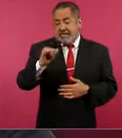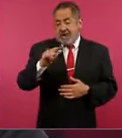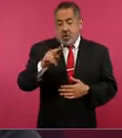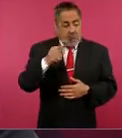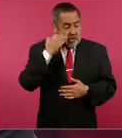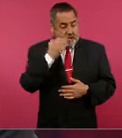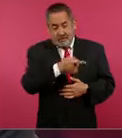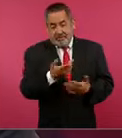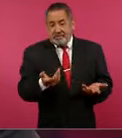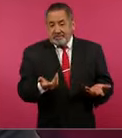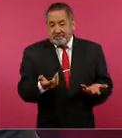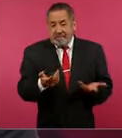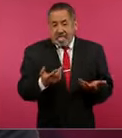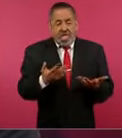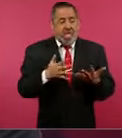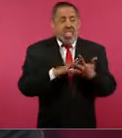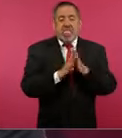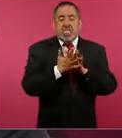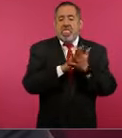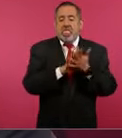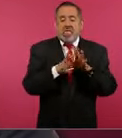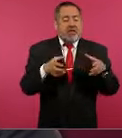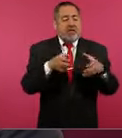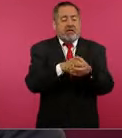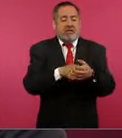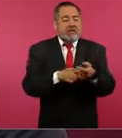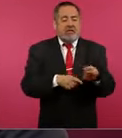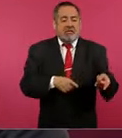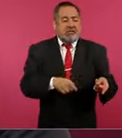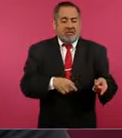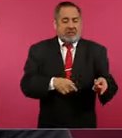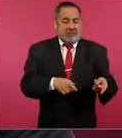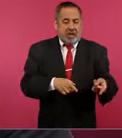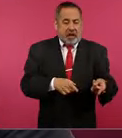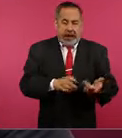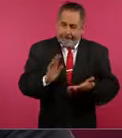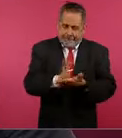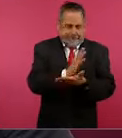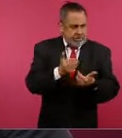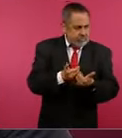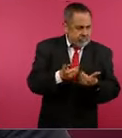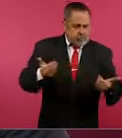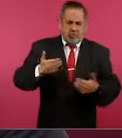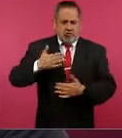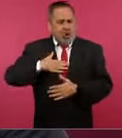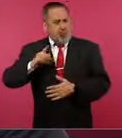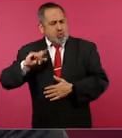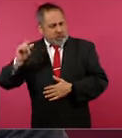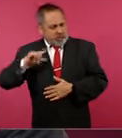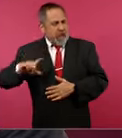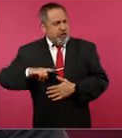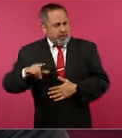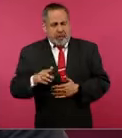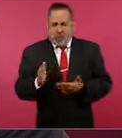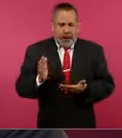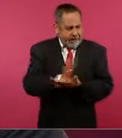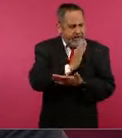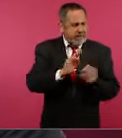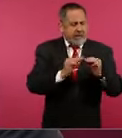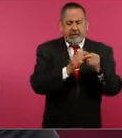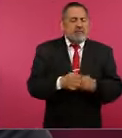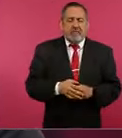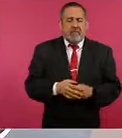de cuando no hay una línea divisoria. Entonces,